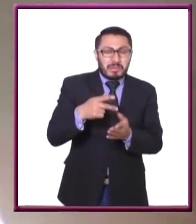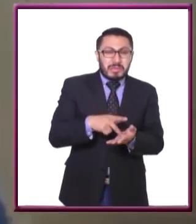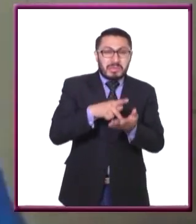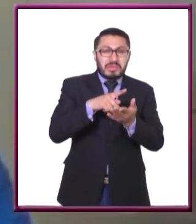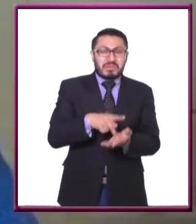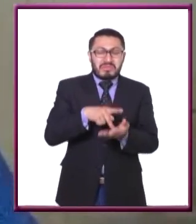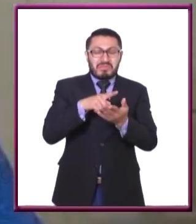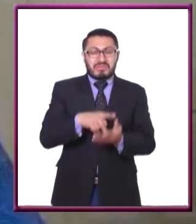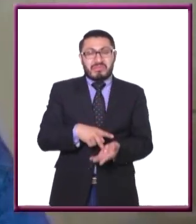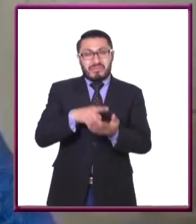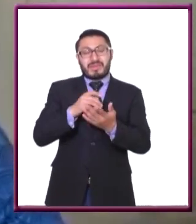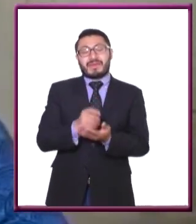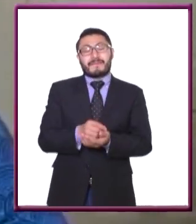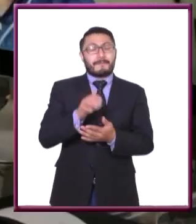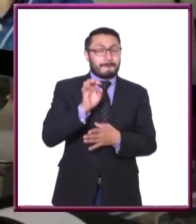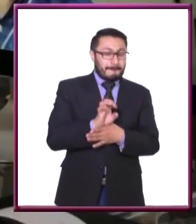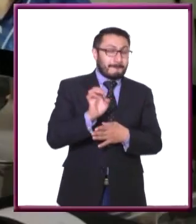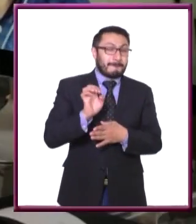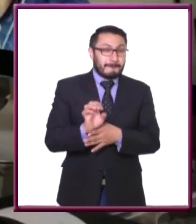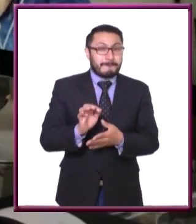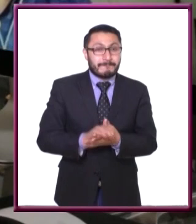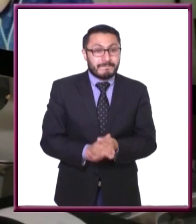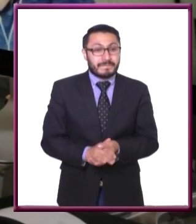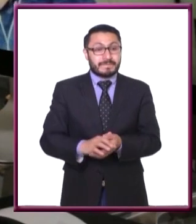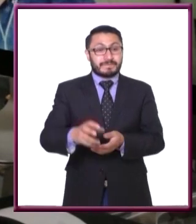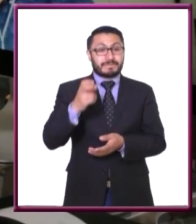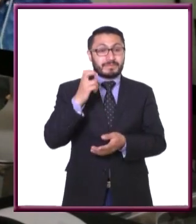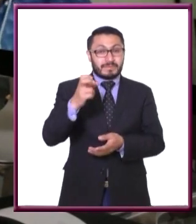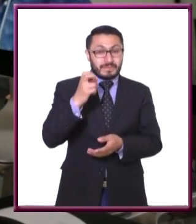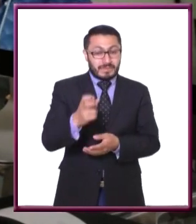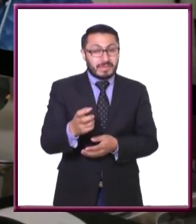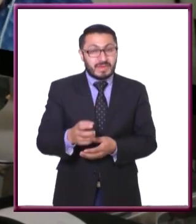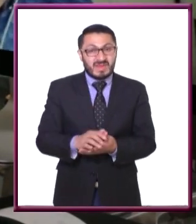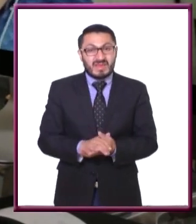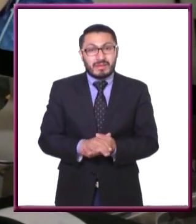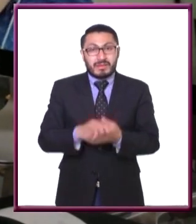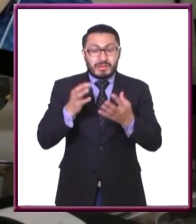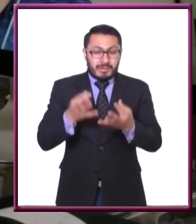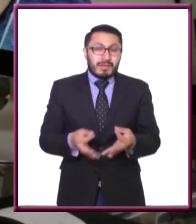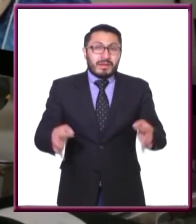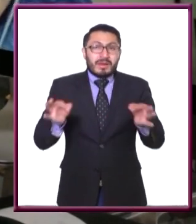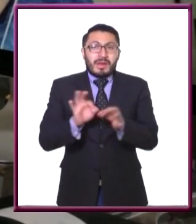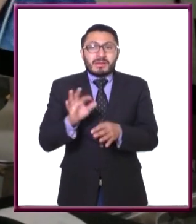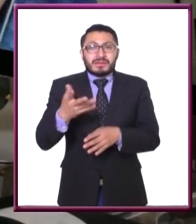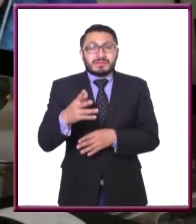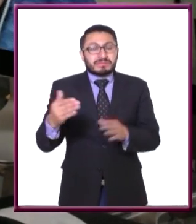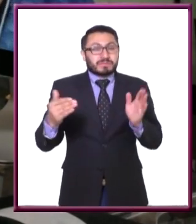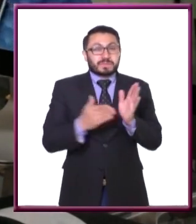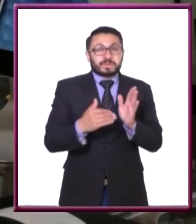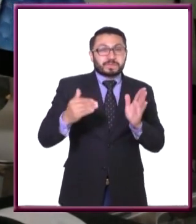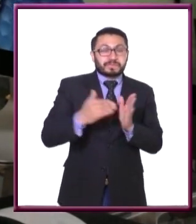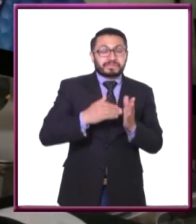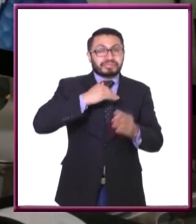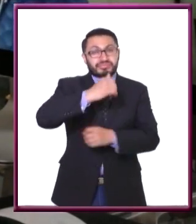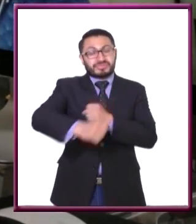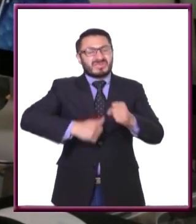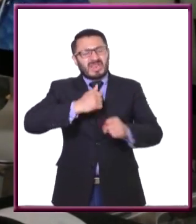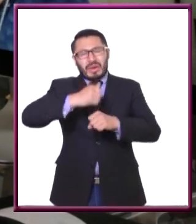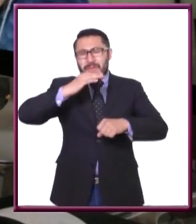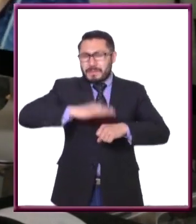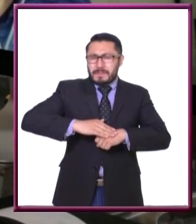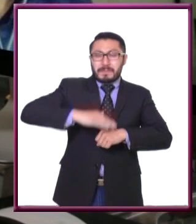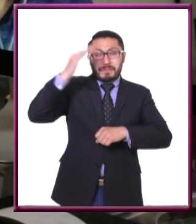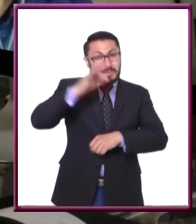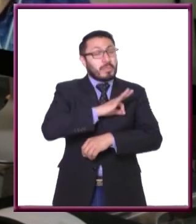más pesado que el hidrógeno. Entonces, en esta fase principal, que puede durar millones de años